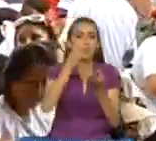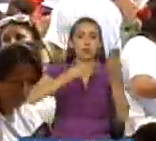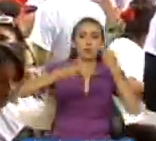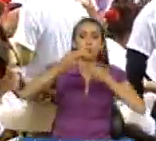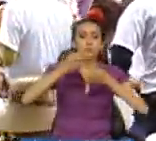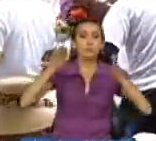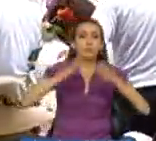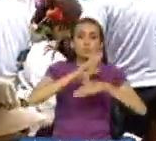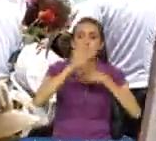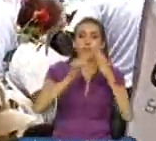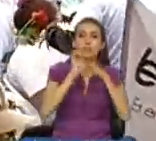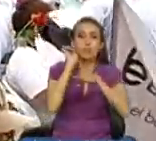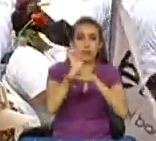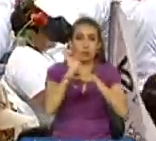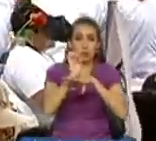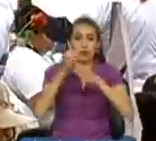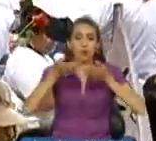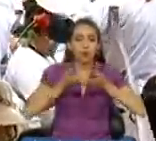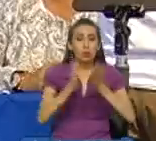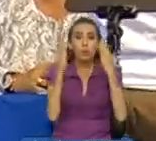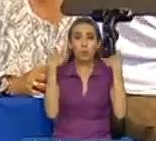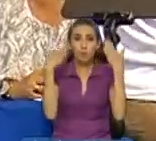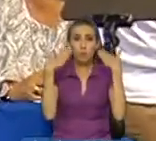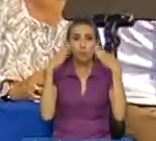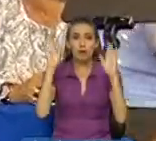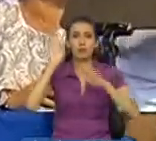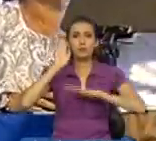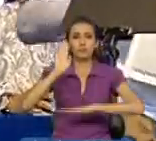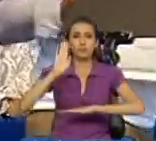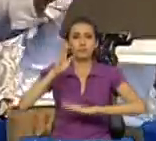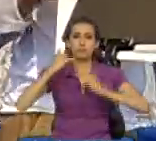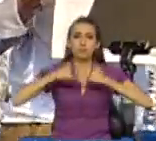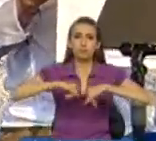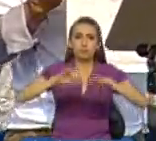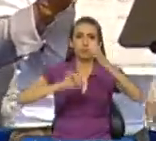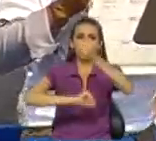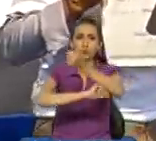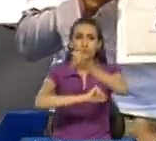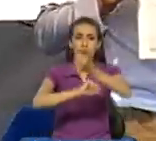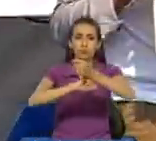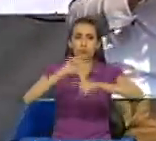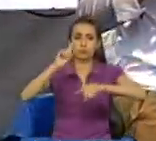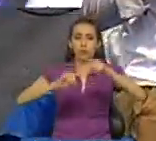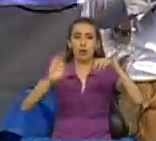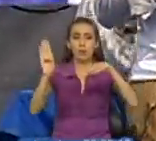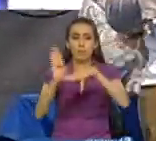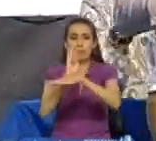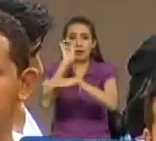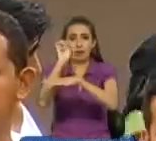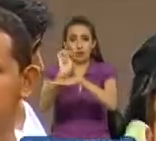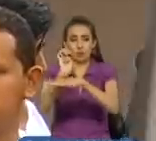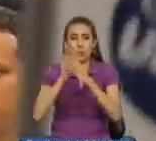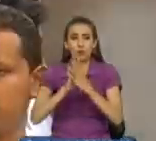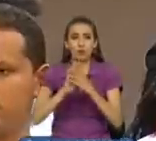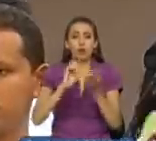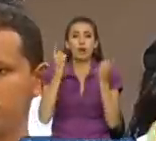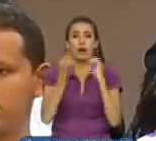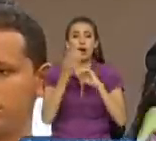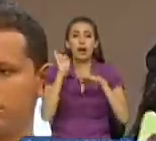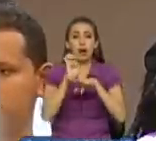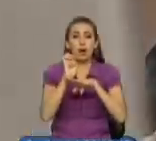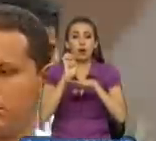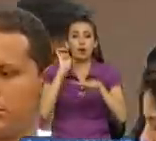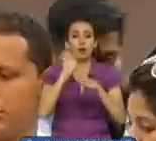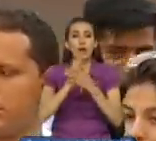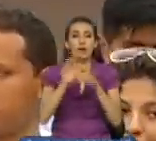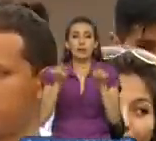nivel nacional se estableció en el puerto principal el compromiso de fortalecer la gestión de B Ecuador al convertirse en el banco del pueblo